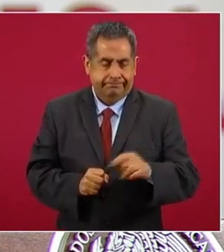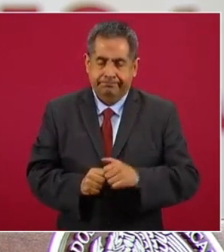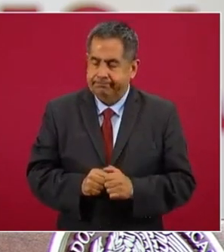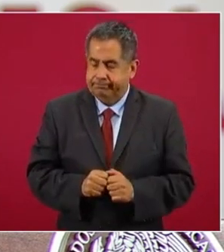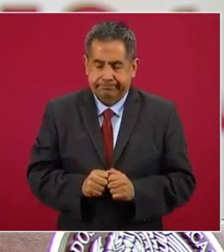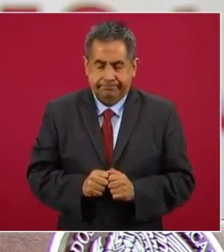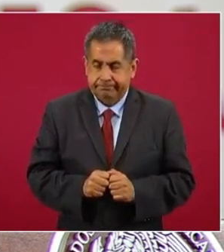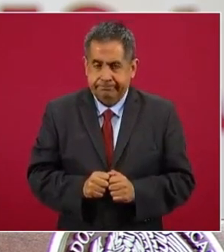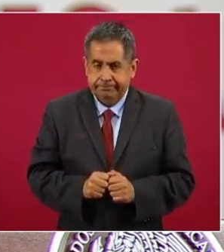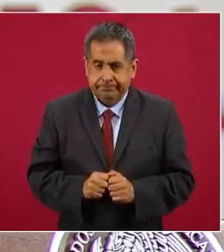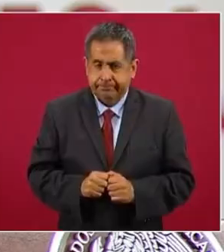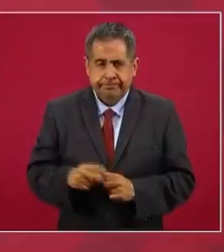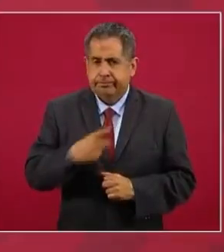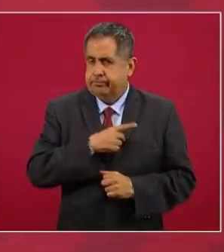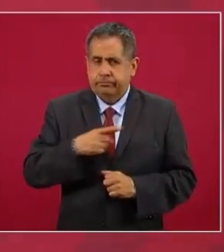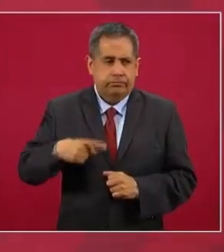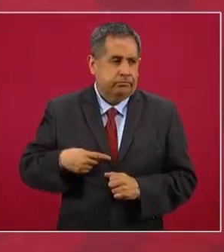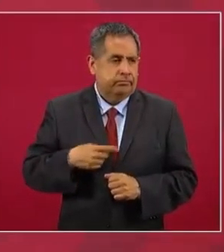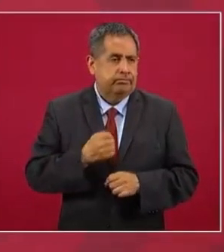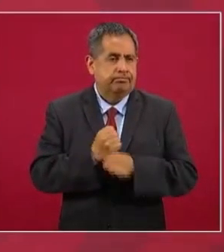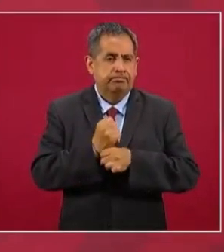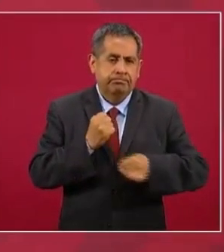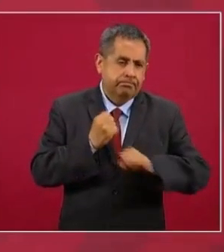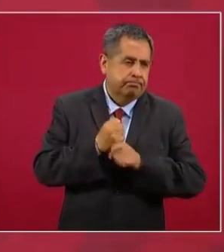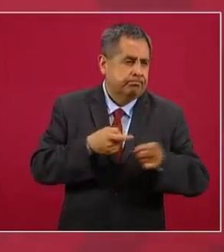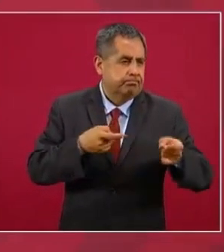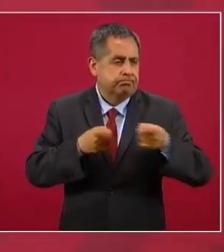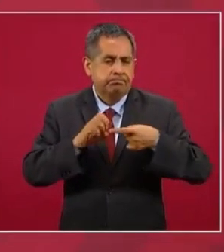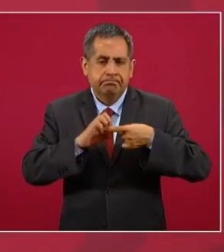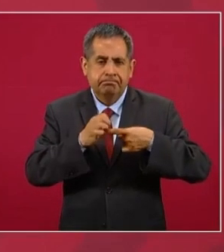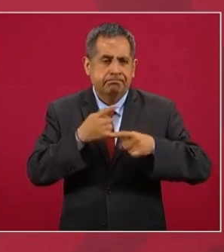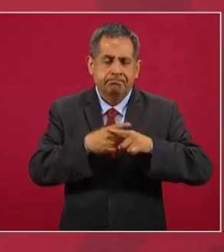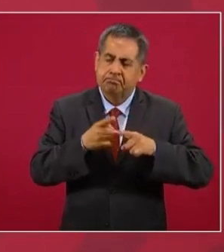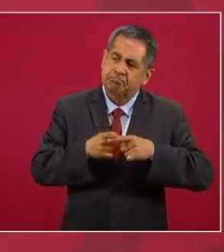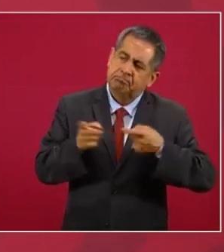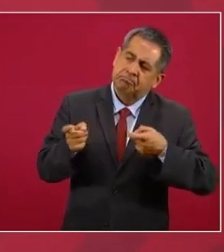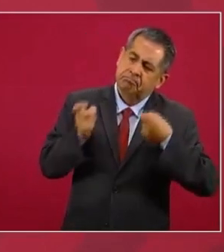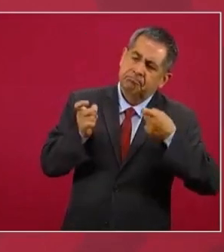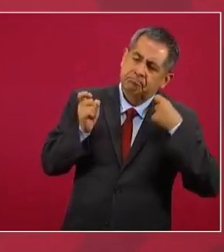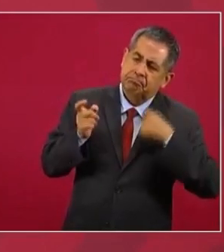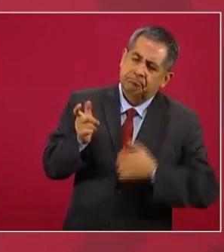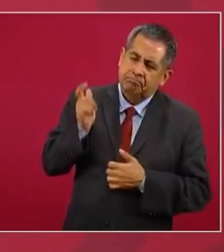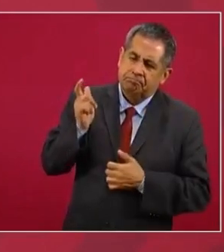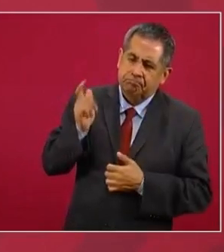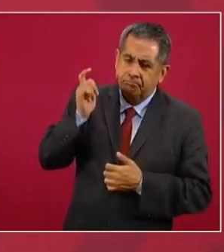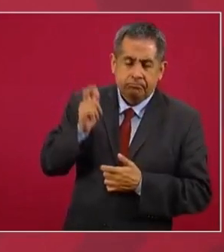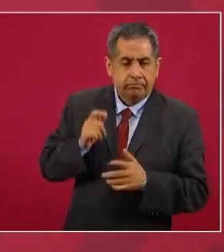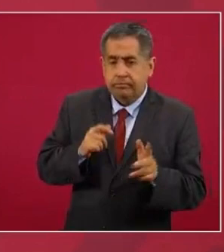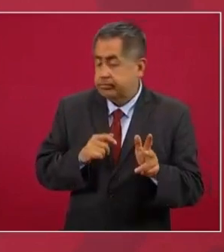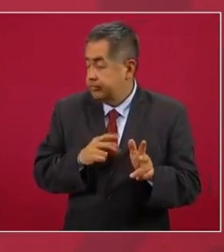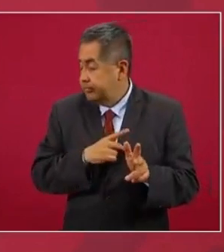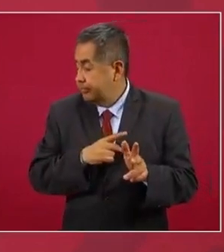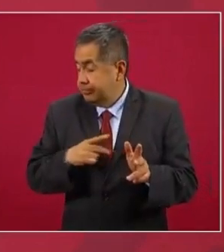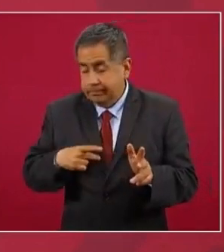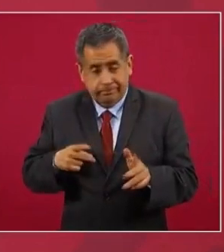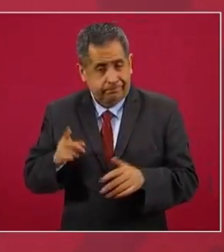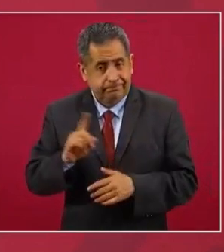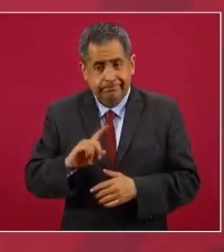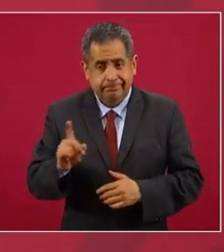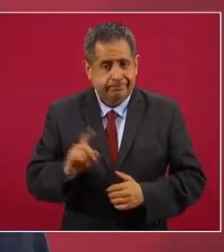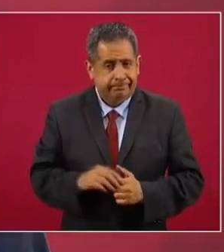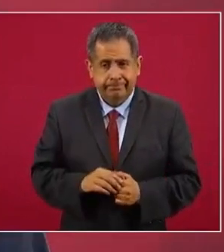se deben utilizar armas, disparar. Eso tiene que ver